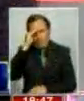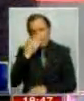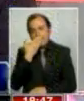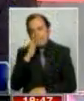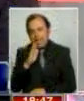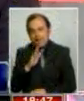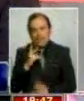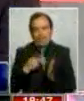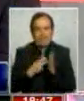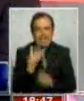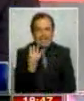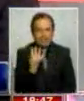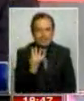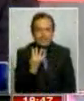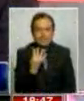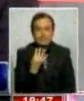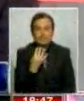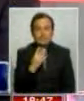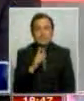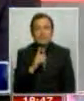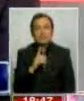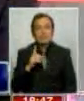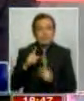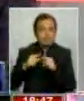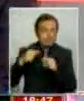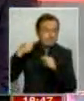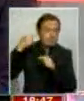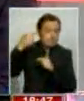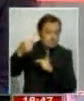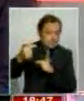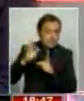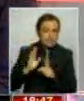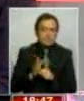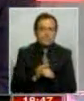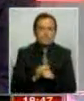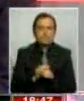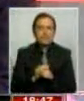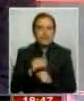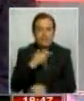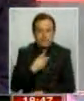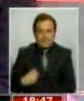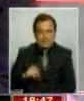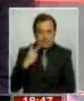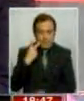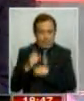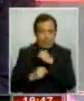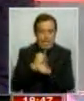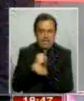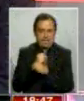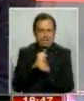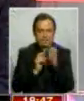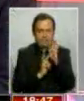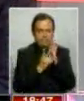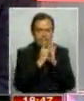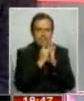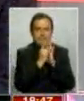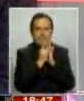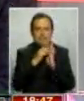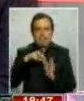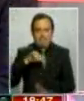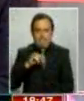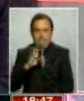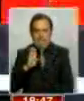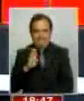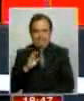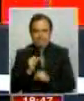que el 2014, y esperamos en la segunda parte de la administración de la presidenta Bachelet estar creciendo en torno a nuestro PIB potencial. Ministro,